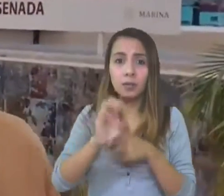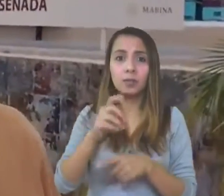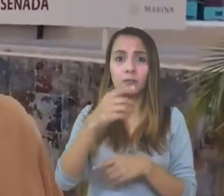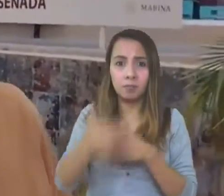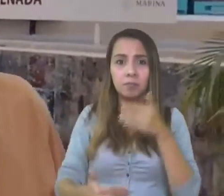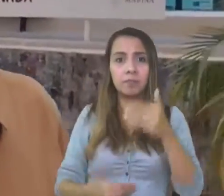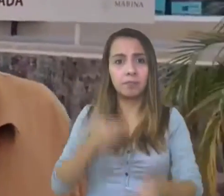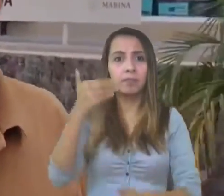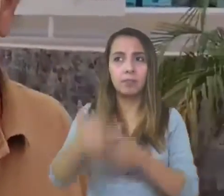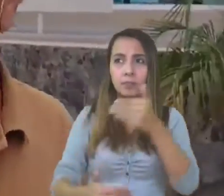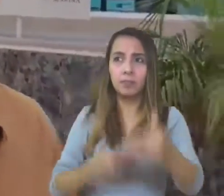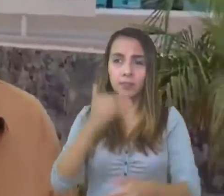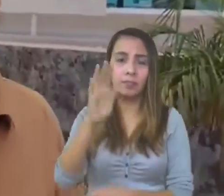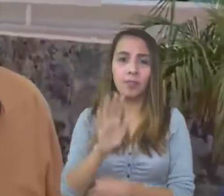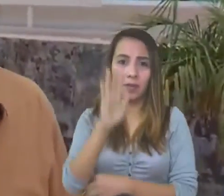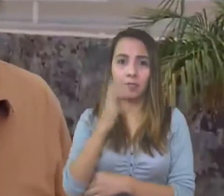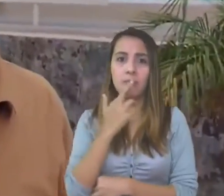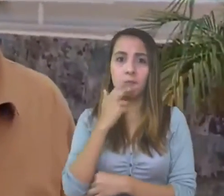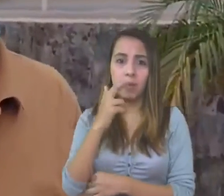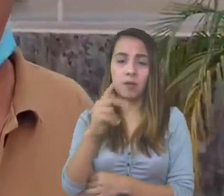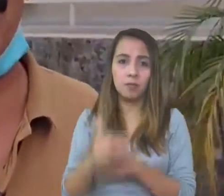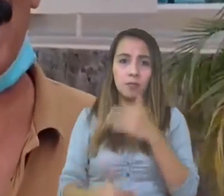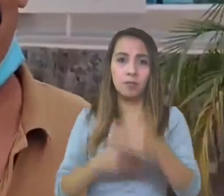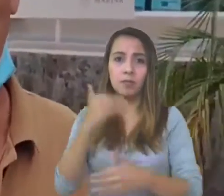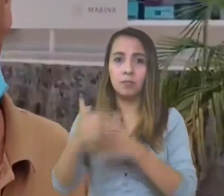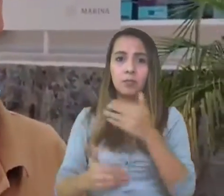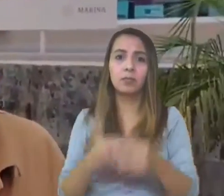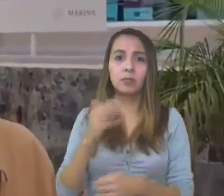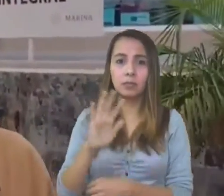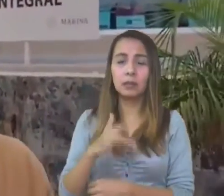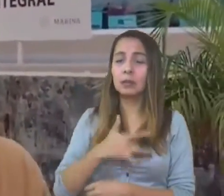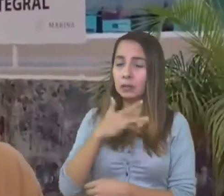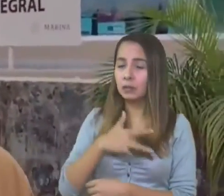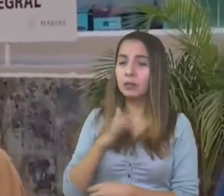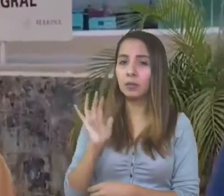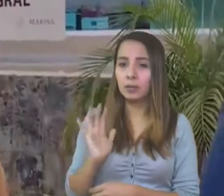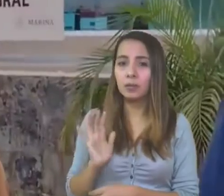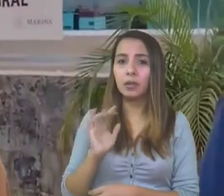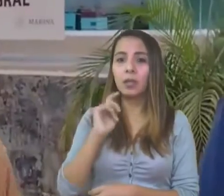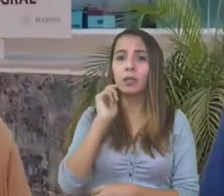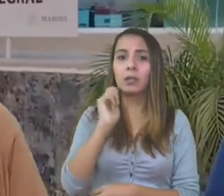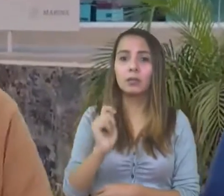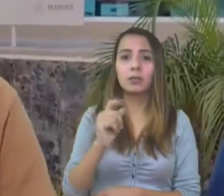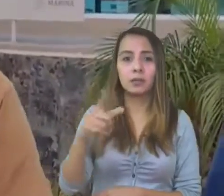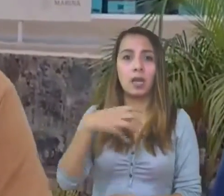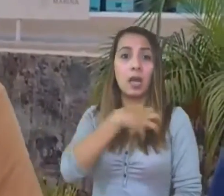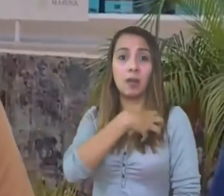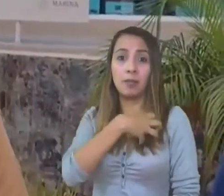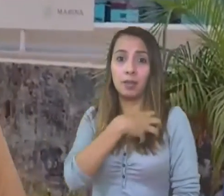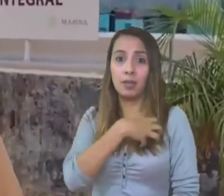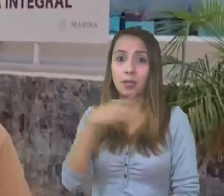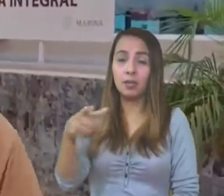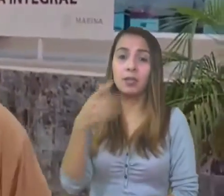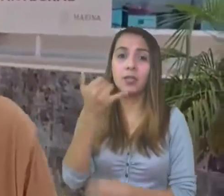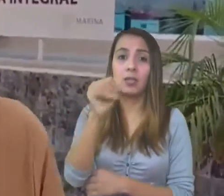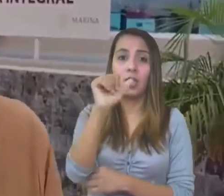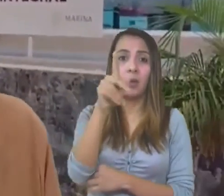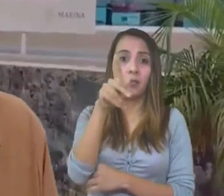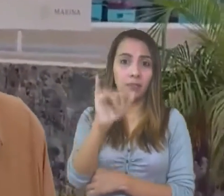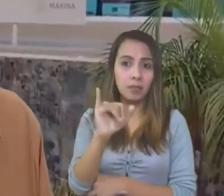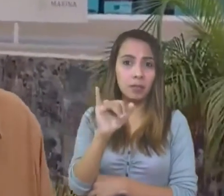avanzando, va a avanzar, ya viste, sí, tú, sí. Sintieron cuando ustedes... Menos, cuando menos el punto de capitanía y la API, y de la